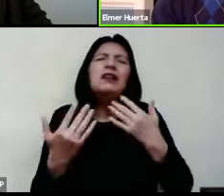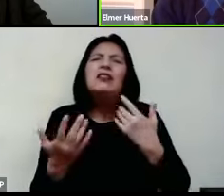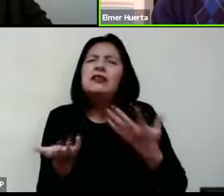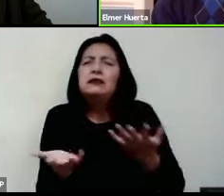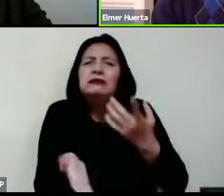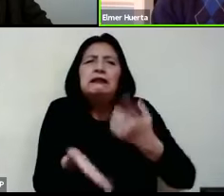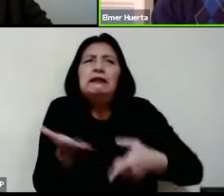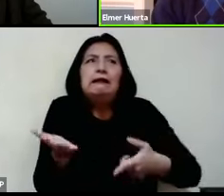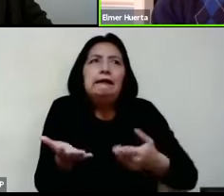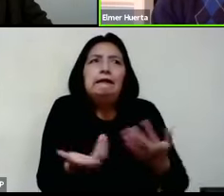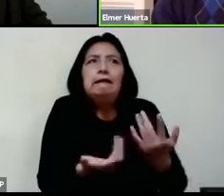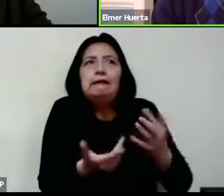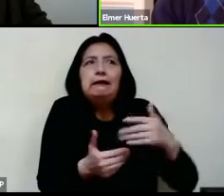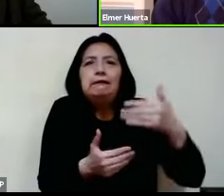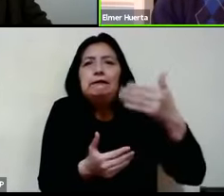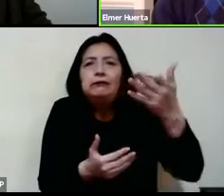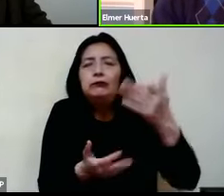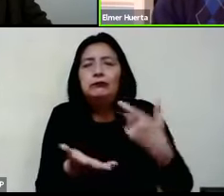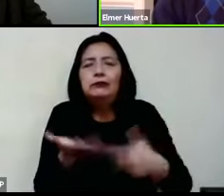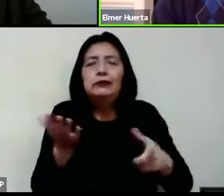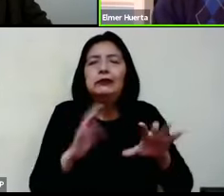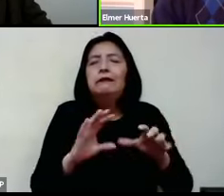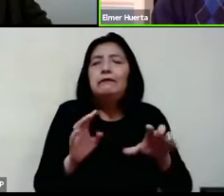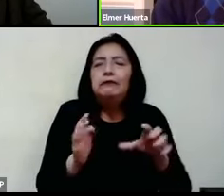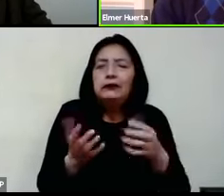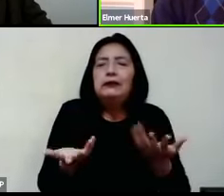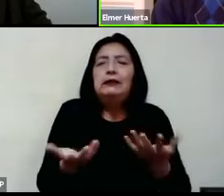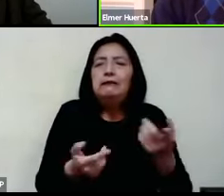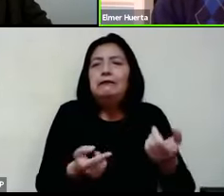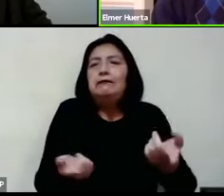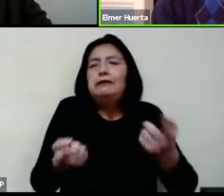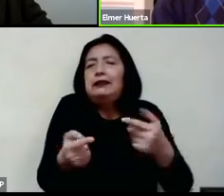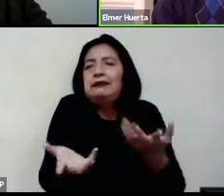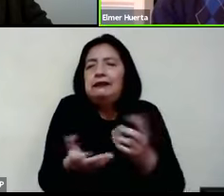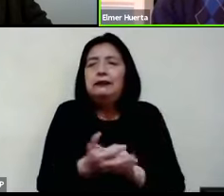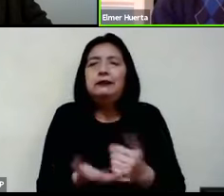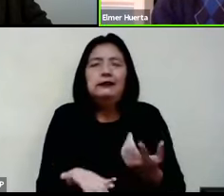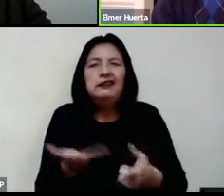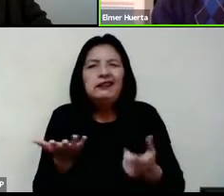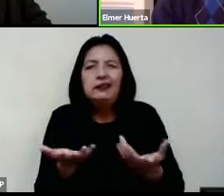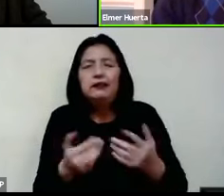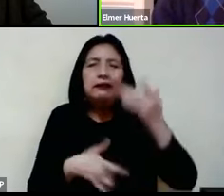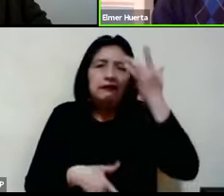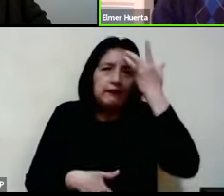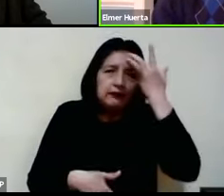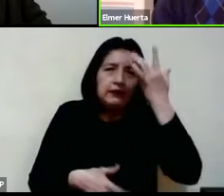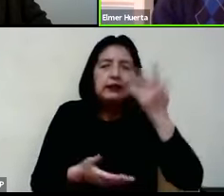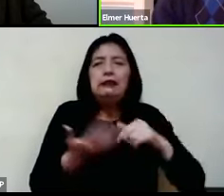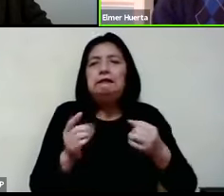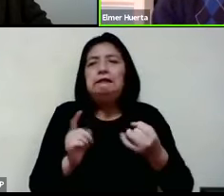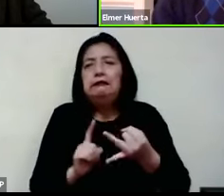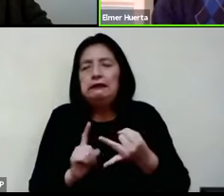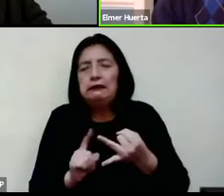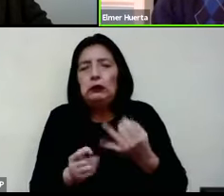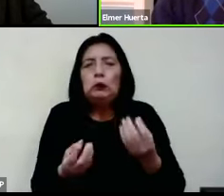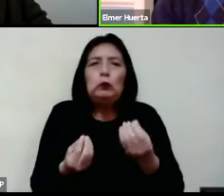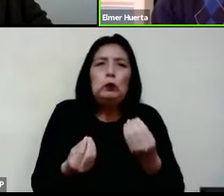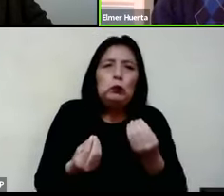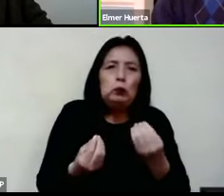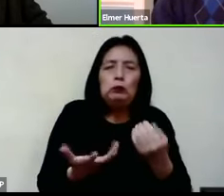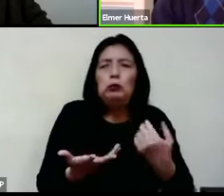nos espera, qué es lo que viene en el sentido de la enfermedad, en el sentido de cómo